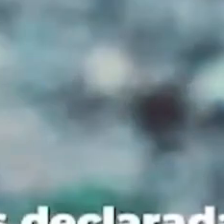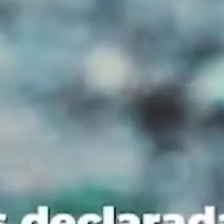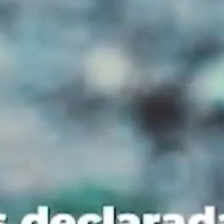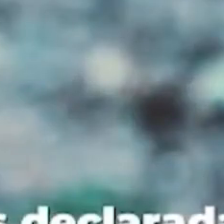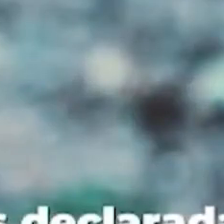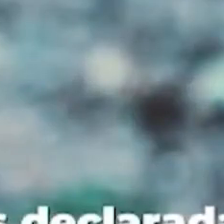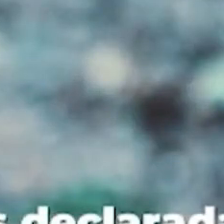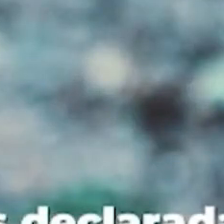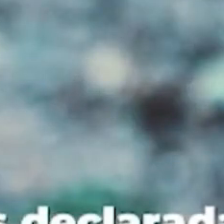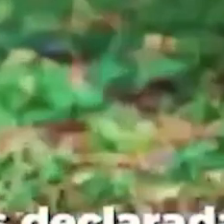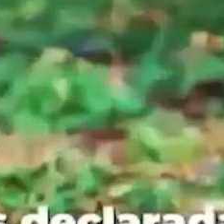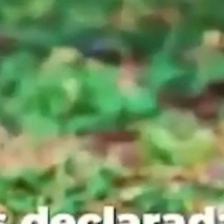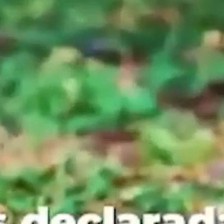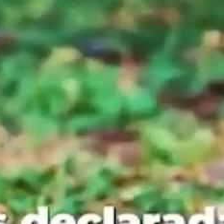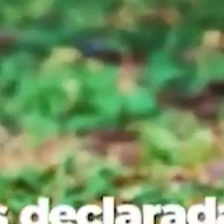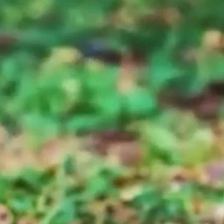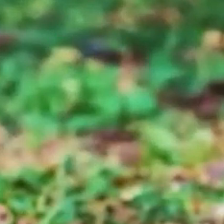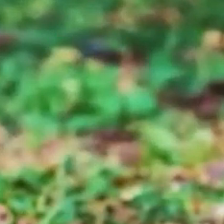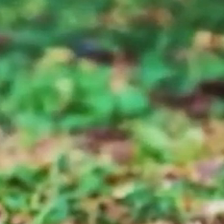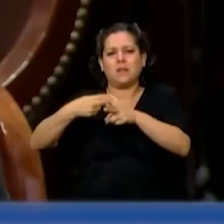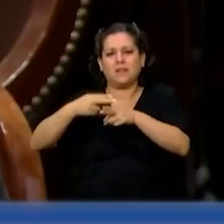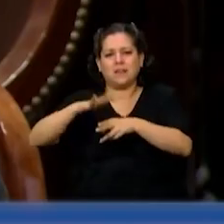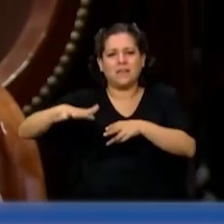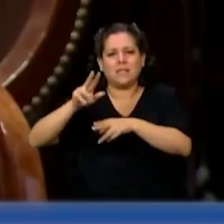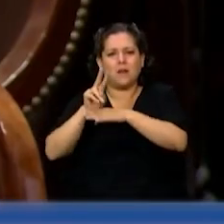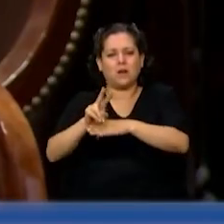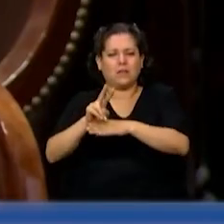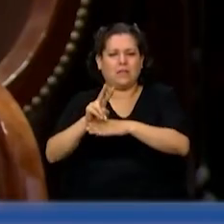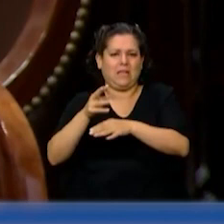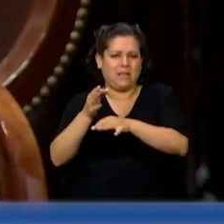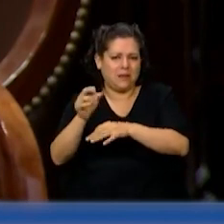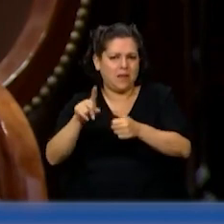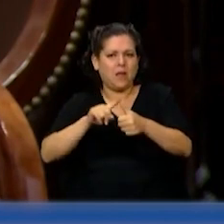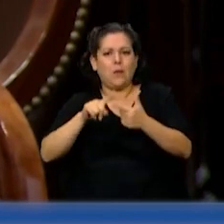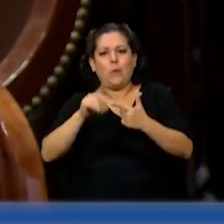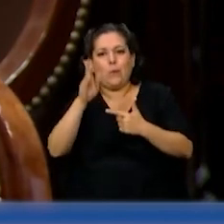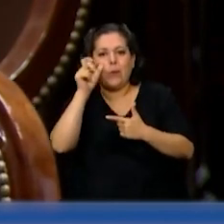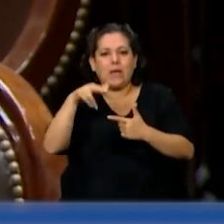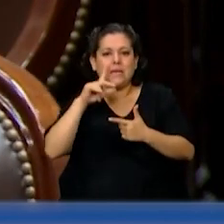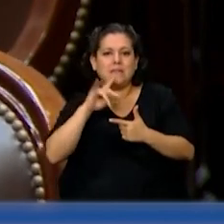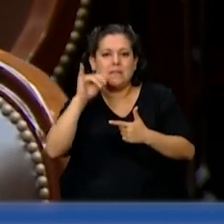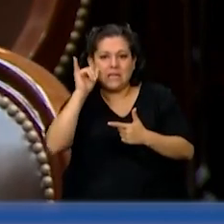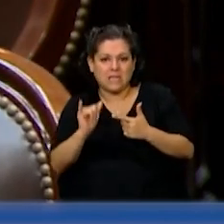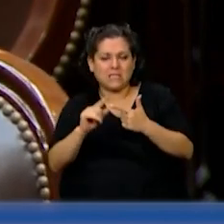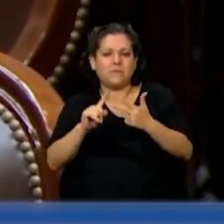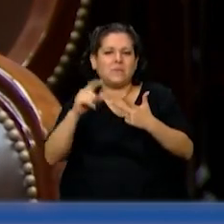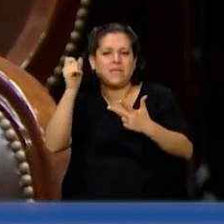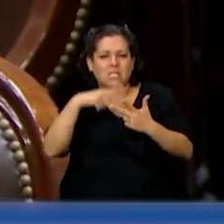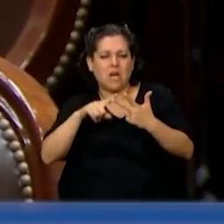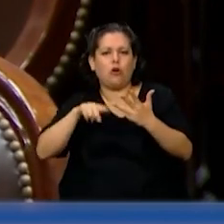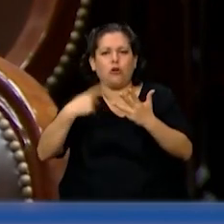4, además de la Reserva Educativa Colonia Benítez y los dos parques nacionales Chaco e